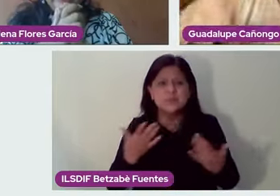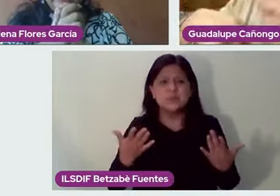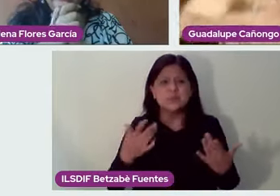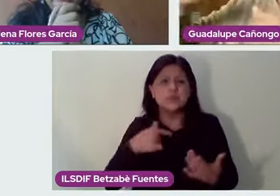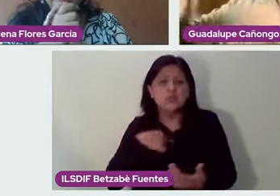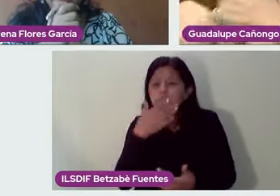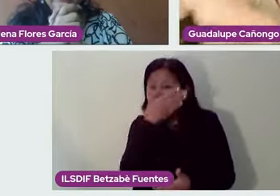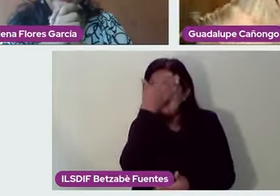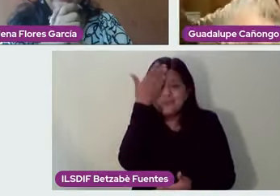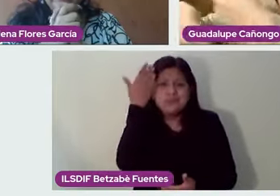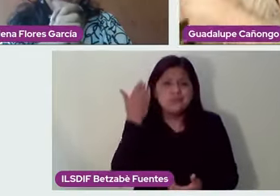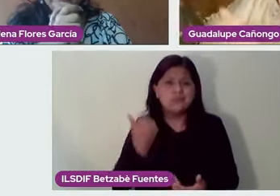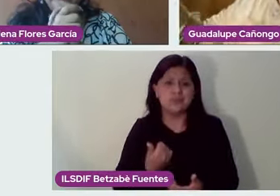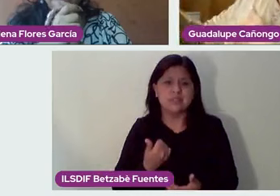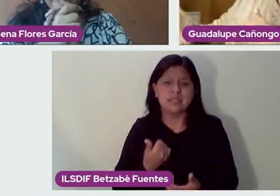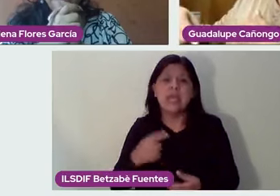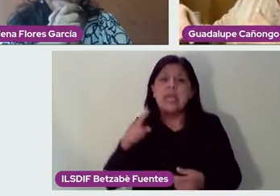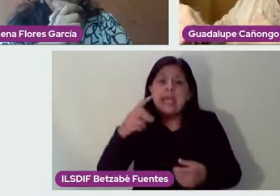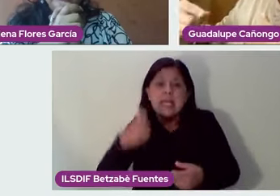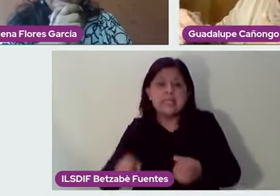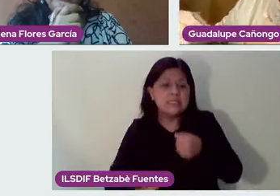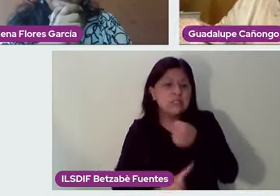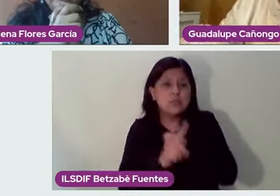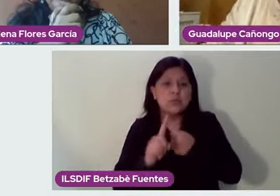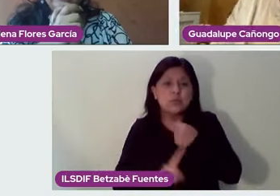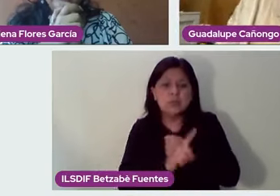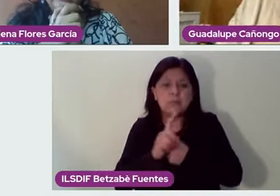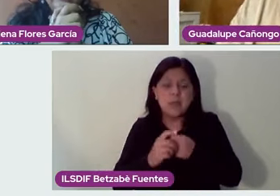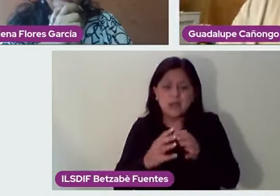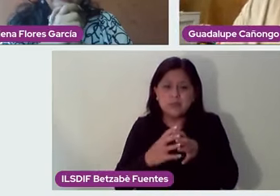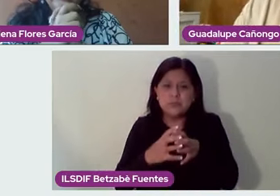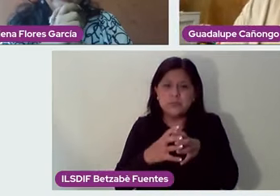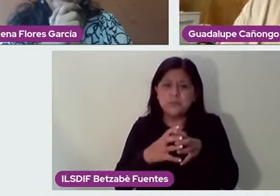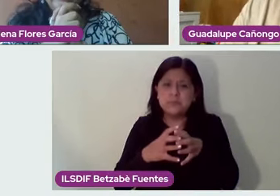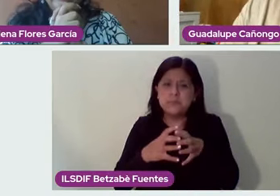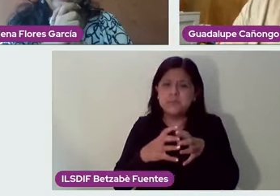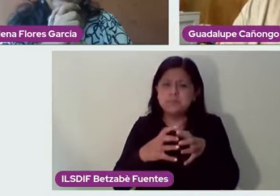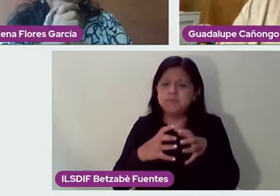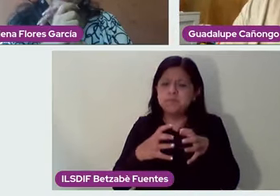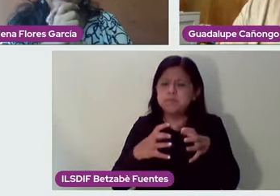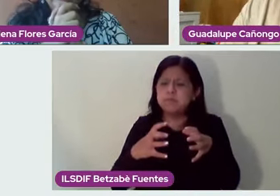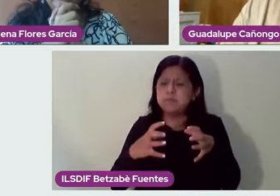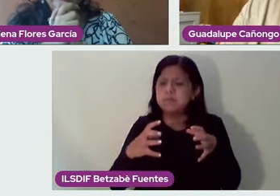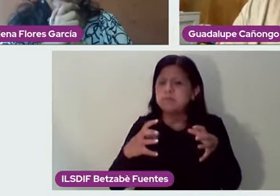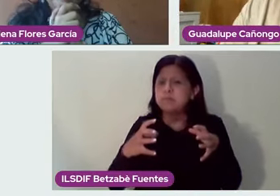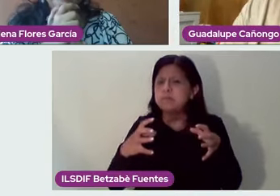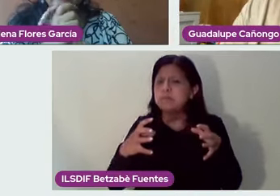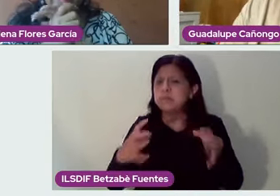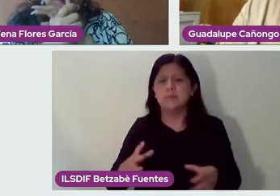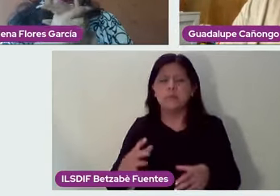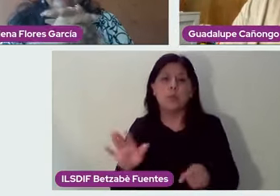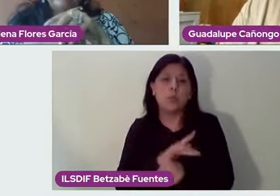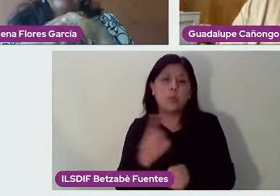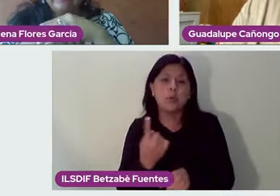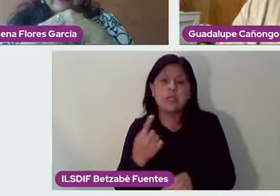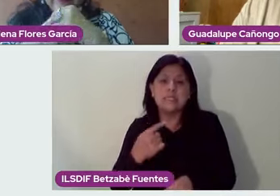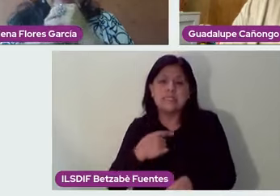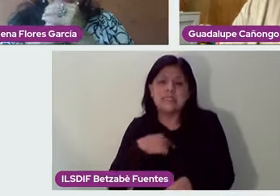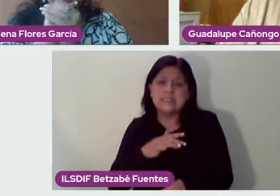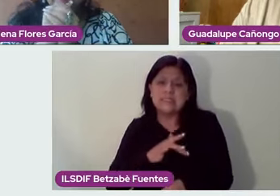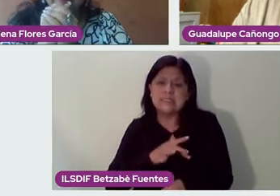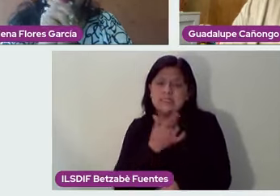de nieve, ¿no? Que se va haciendo más grande, porque entonces también me da pena pedir ayuda, ¿no? Me da